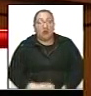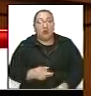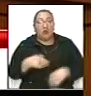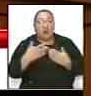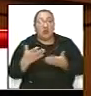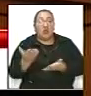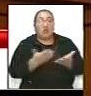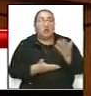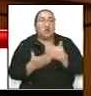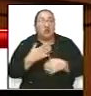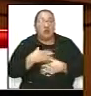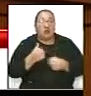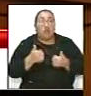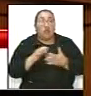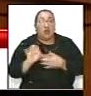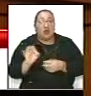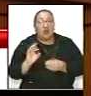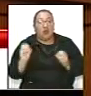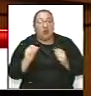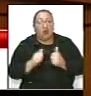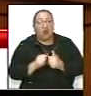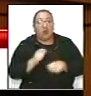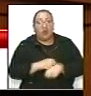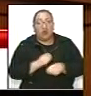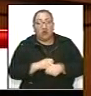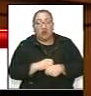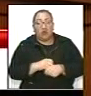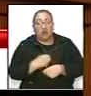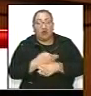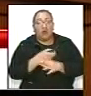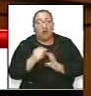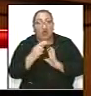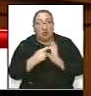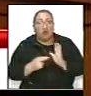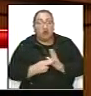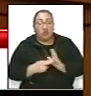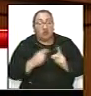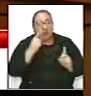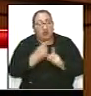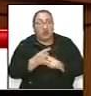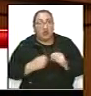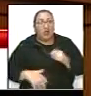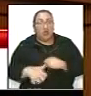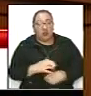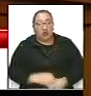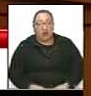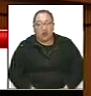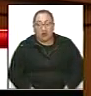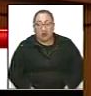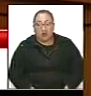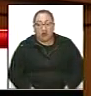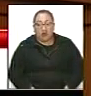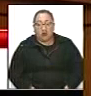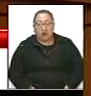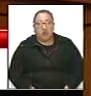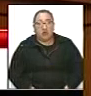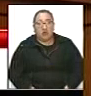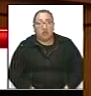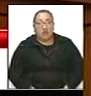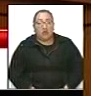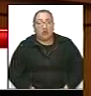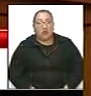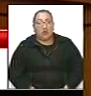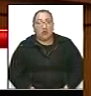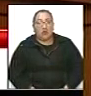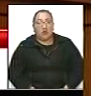de salud de calidad, oportunos, con capacidad resolutiva y con enfoque territorial. En tercer lugar, mejorar los